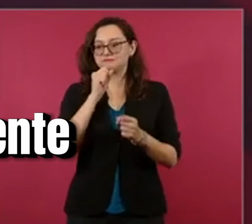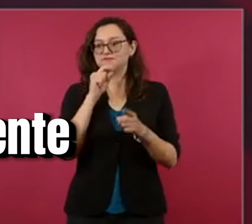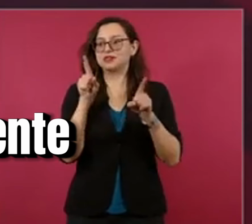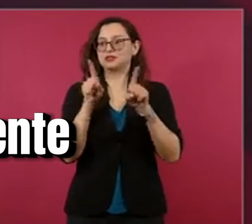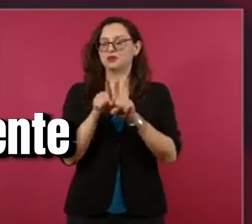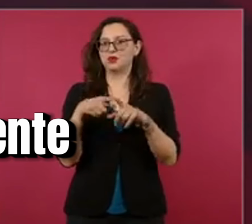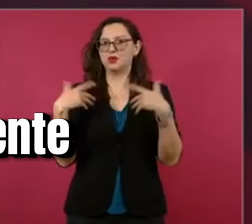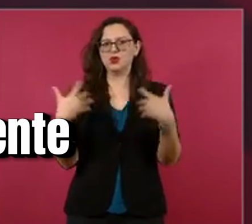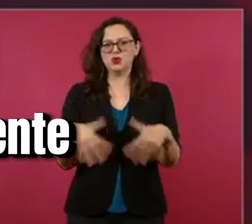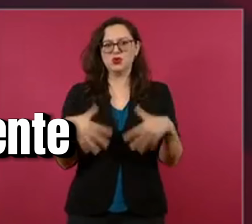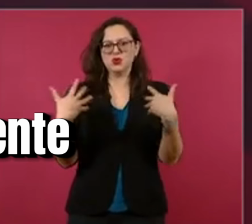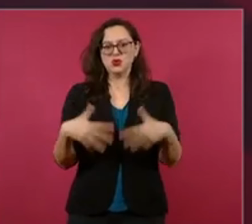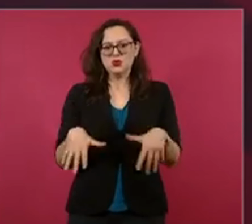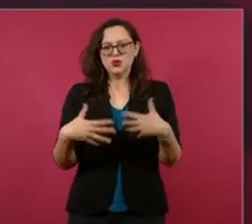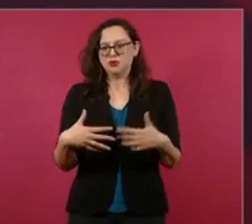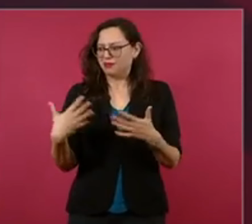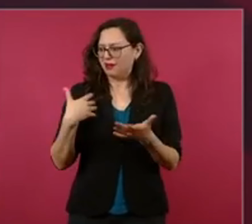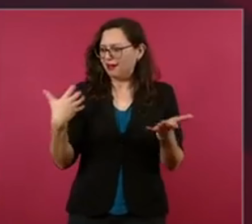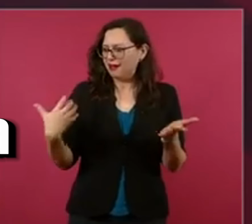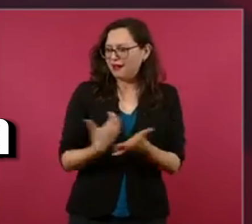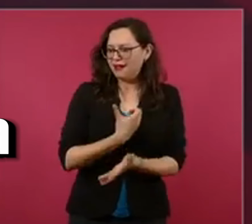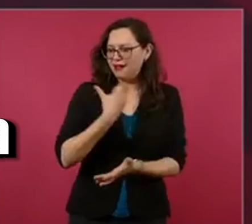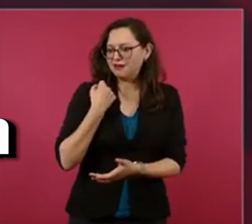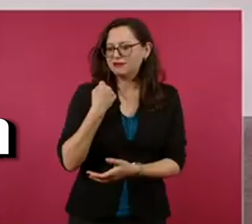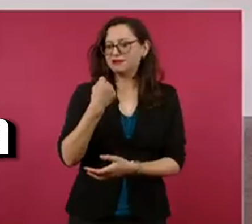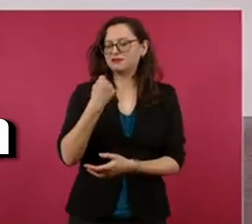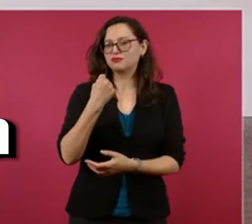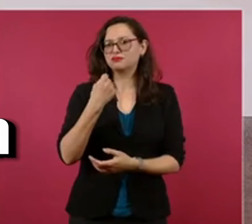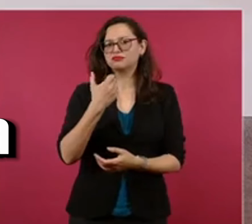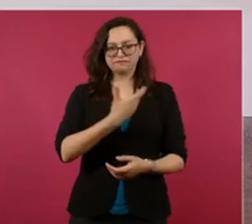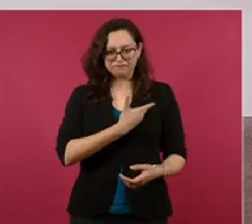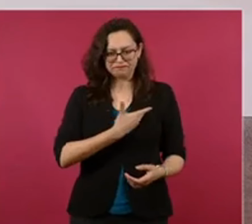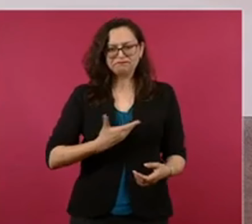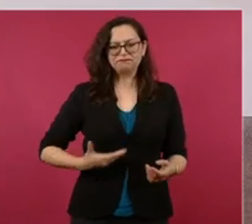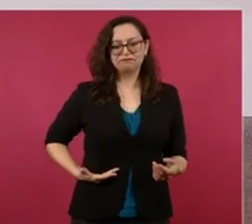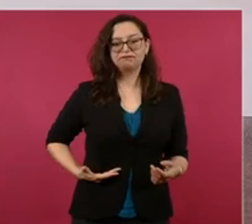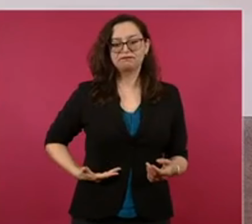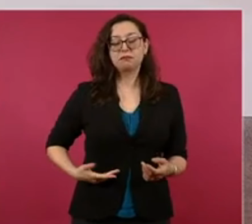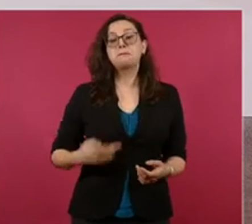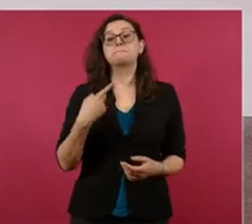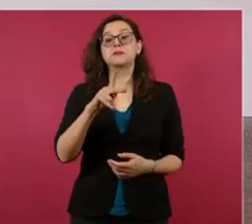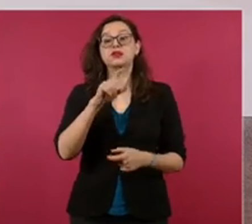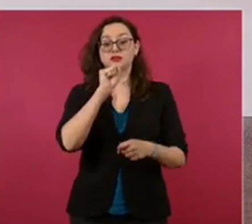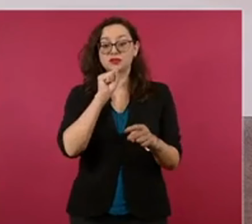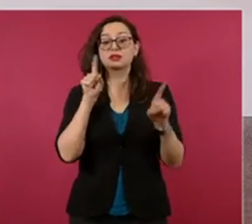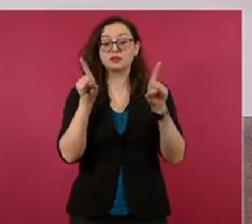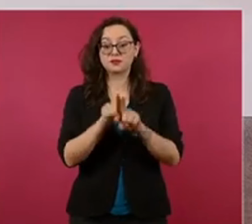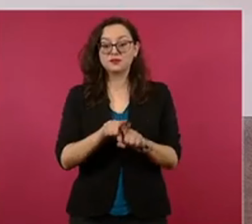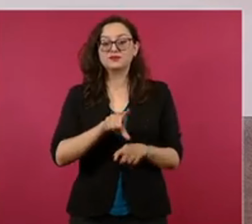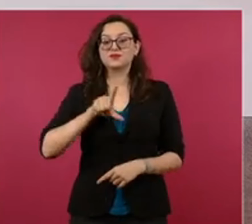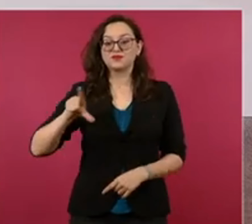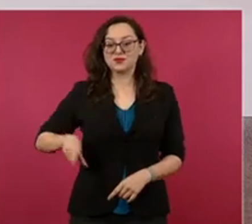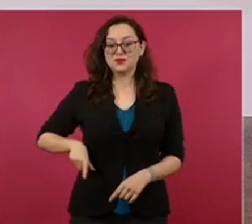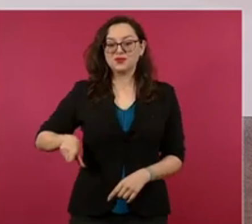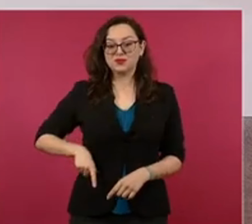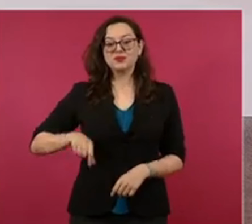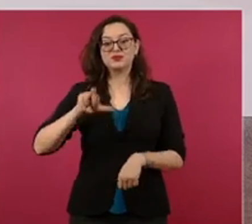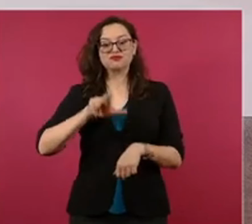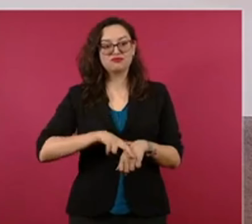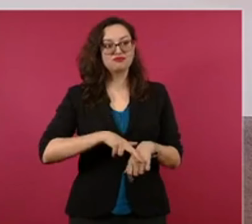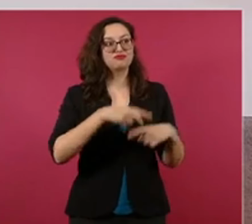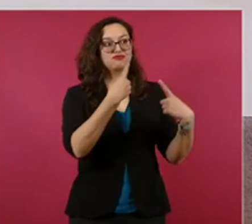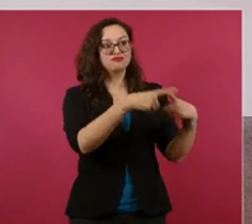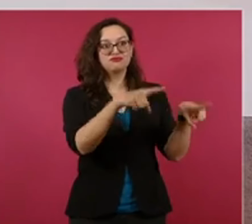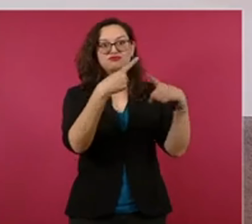resultado histórico, no solamente para la presidencia de la República, sino las gubernaturas, la jefatura de